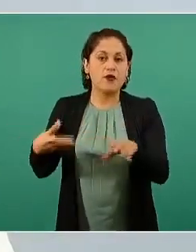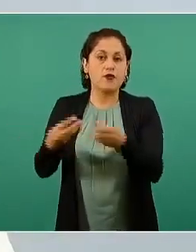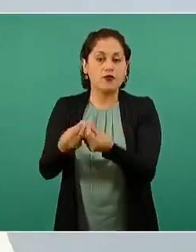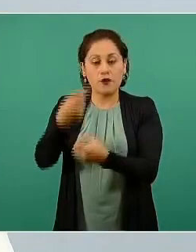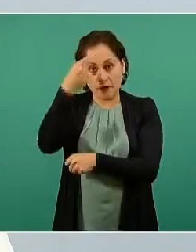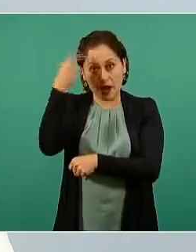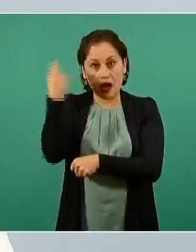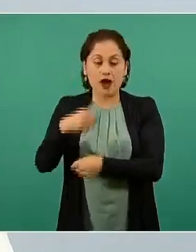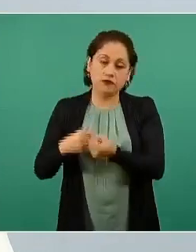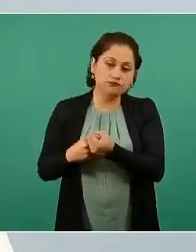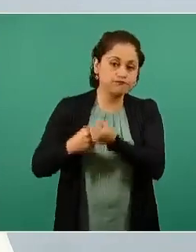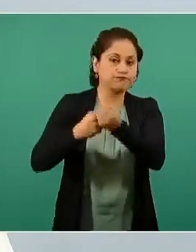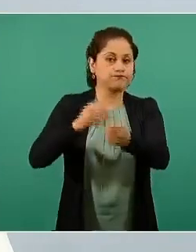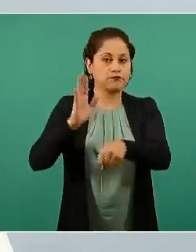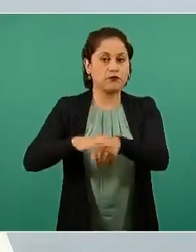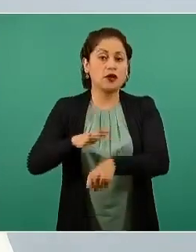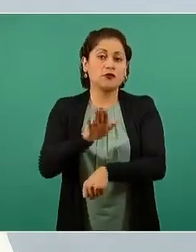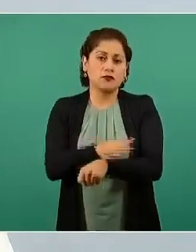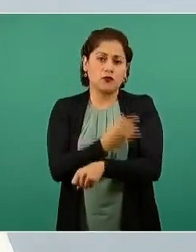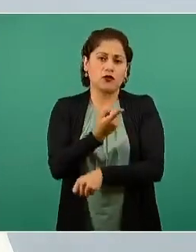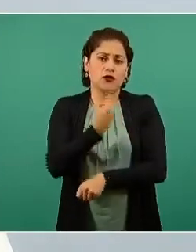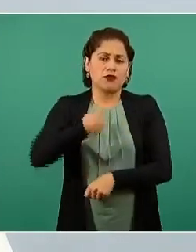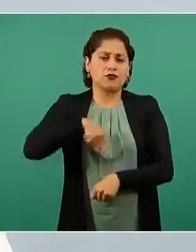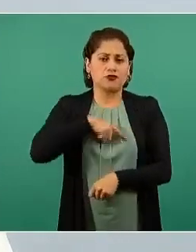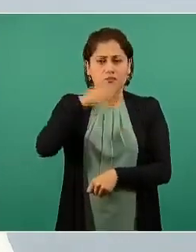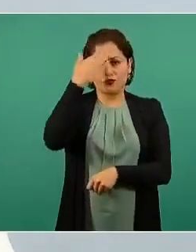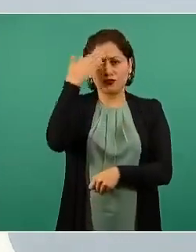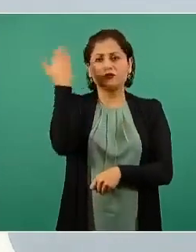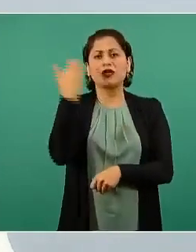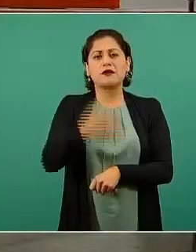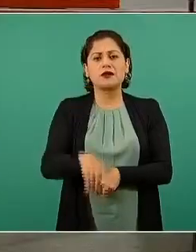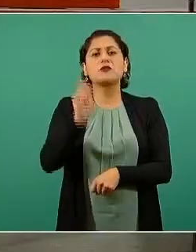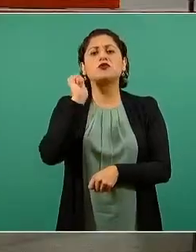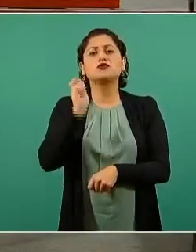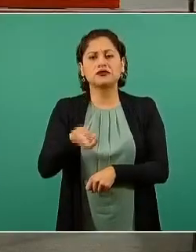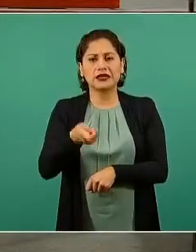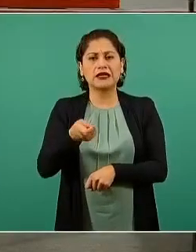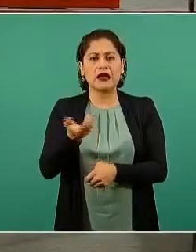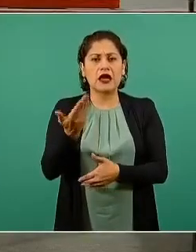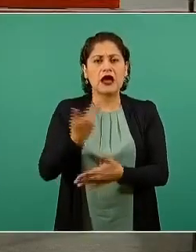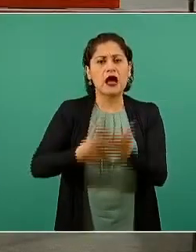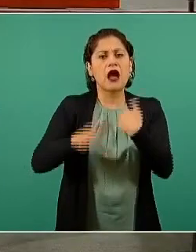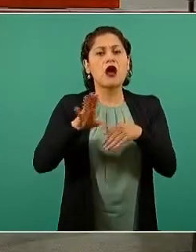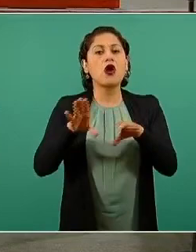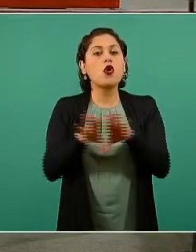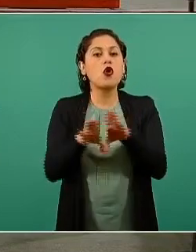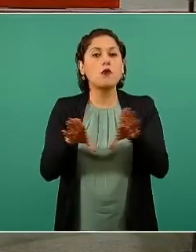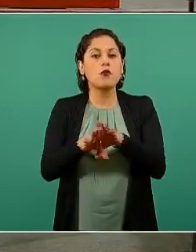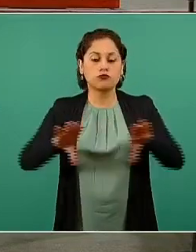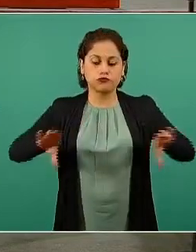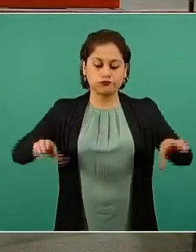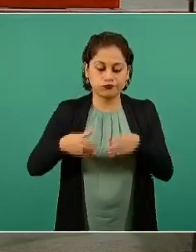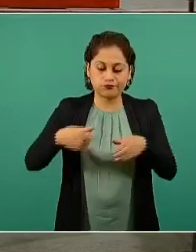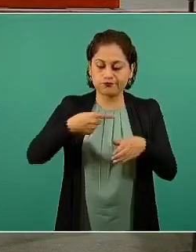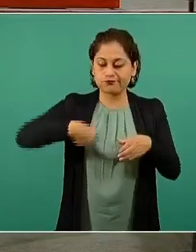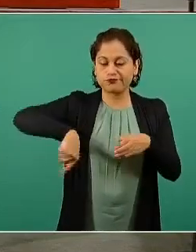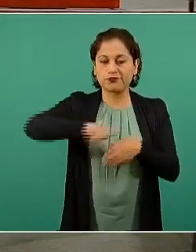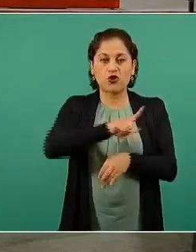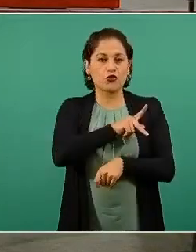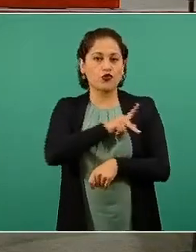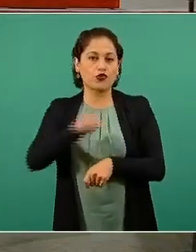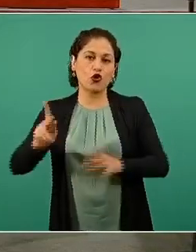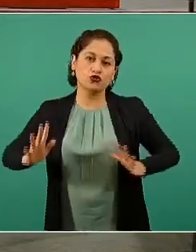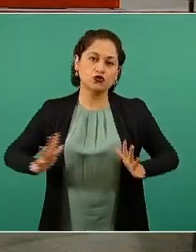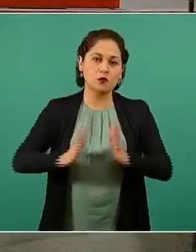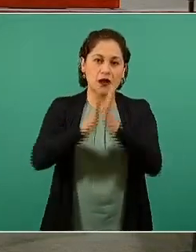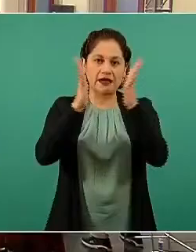más, porque de nuevo entendemos que las salidas tienen que ser colectivas para incluir a todos y a todas y no dejar a nadie